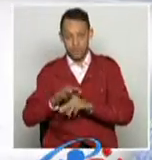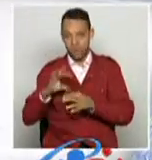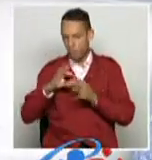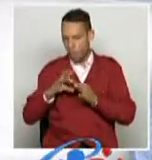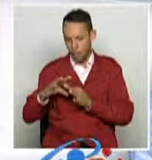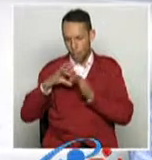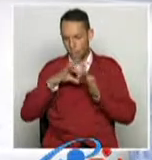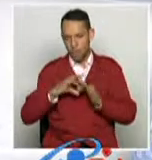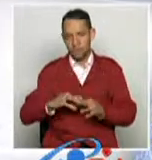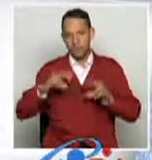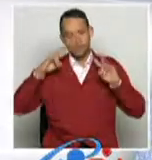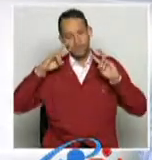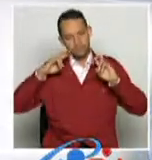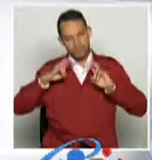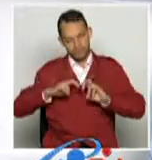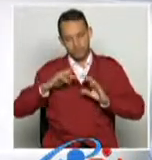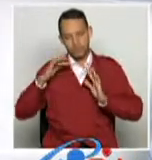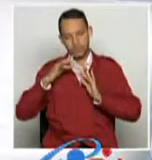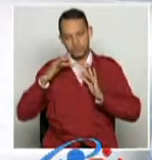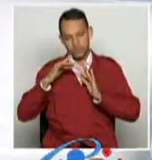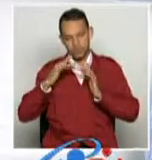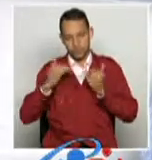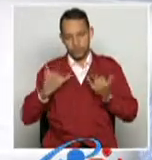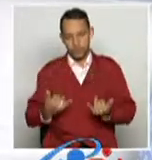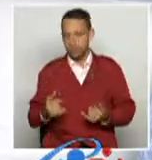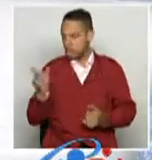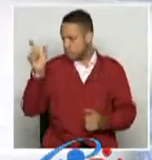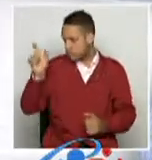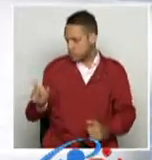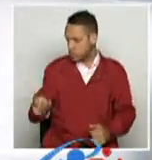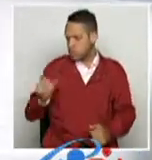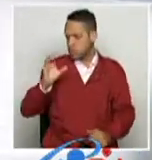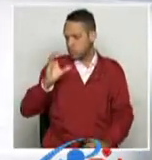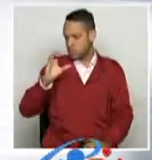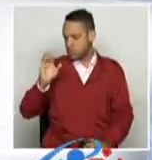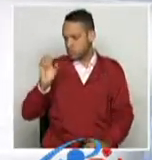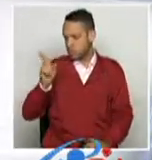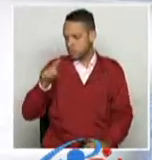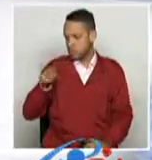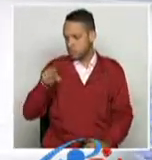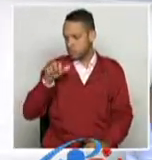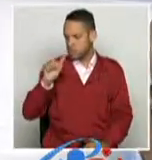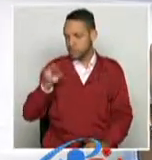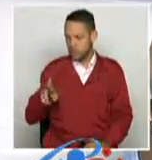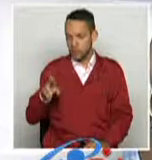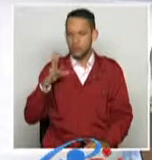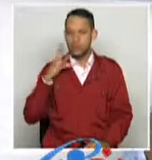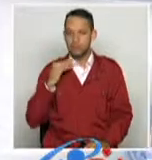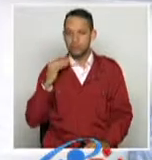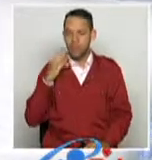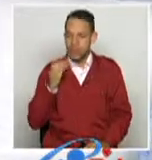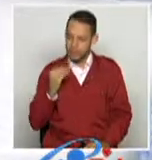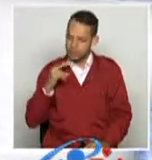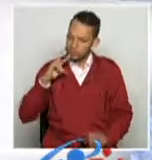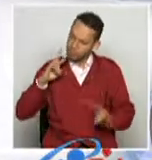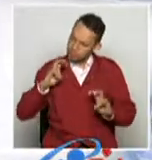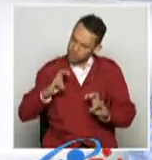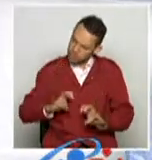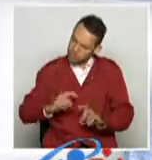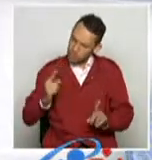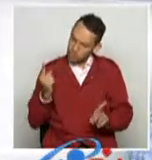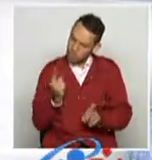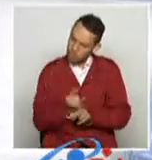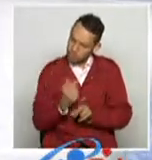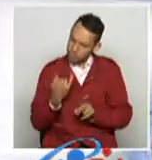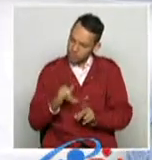holístico. Y César es un gran estudioso de muchos saberes que tienen que ver